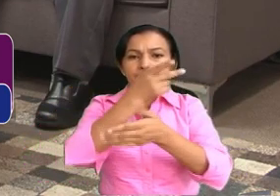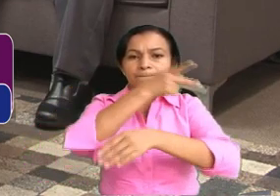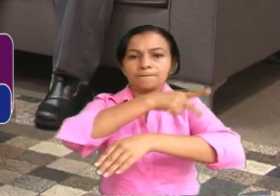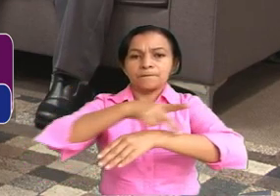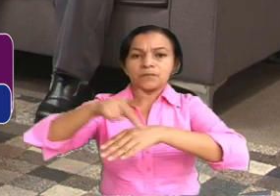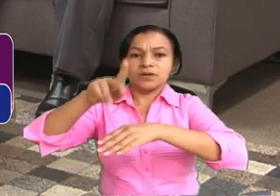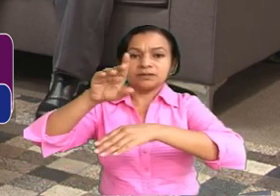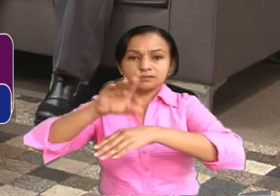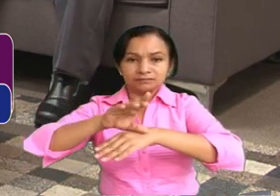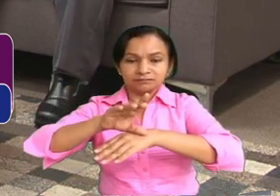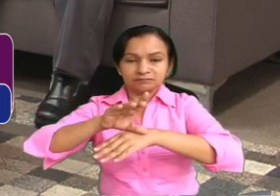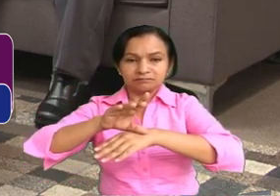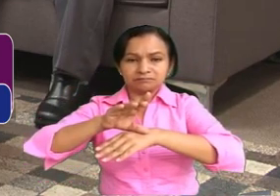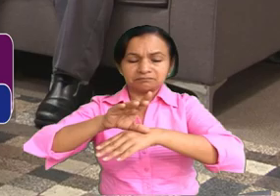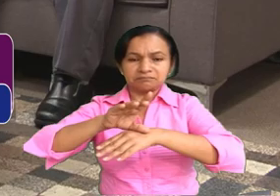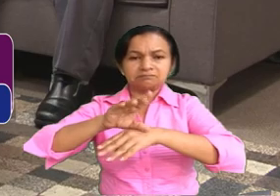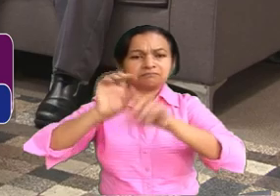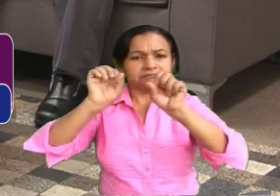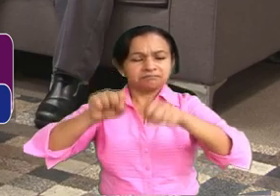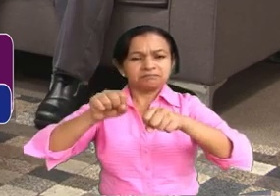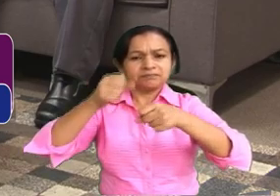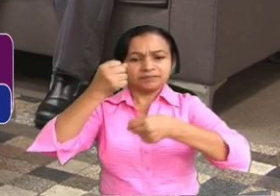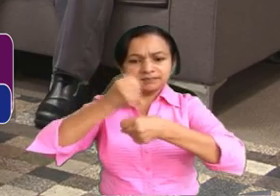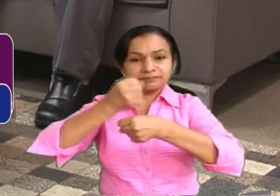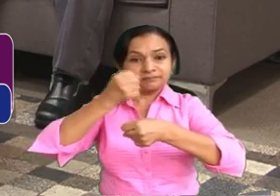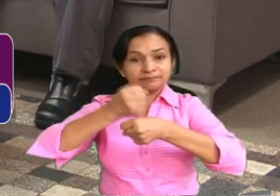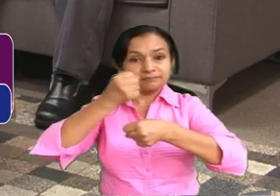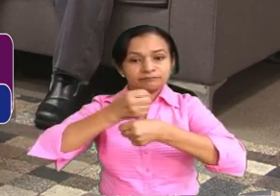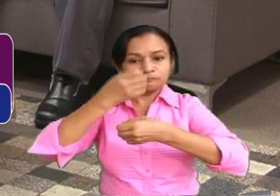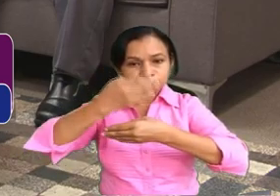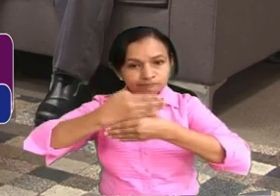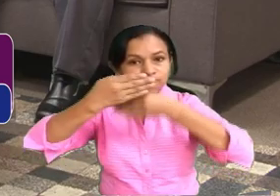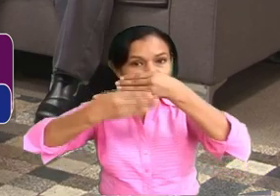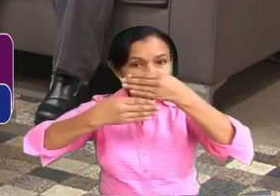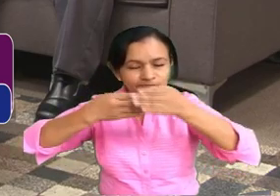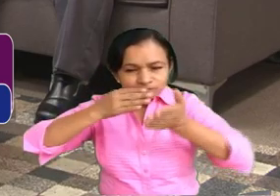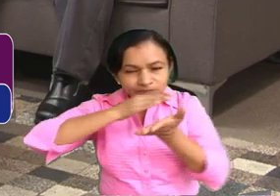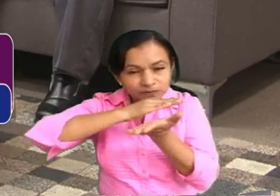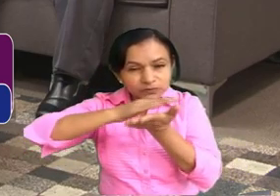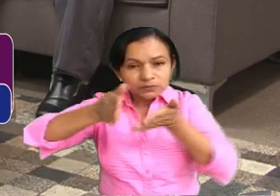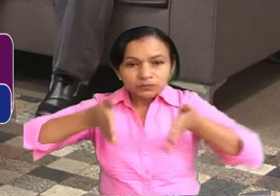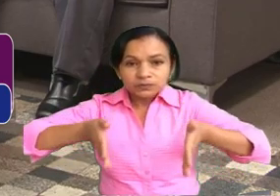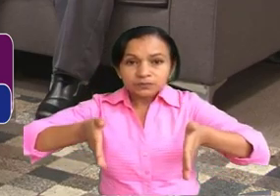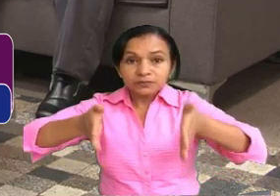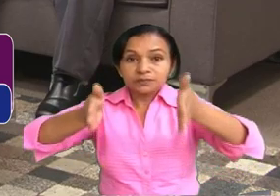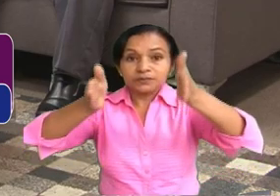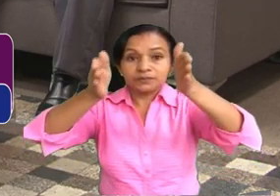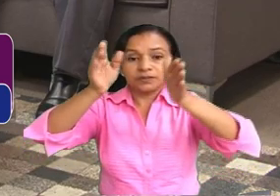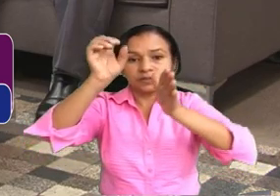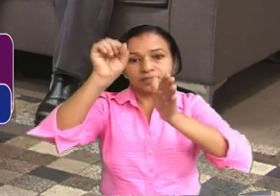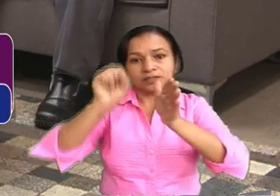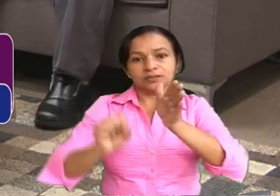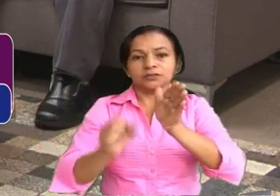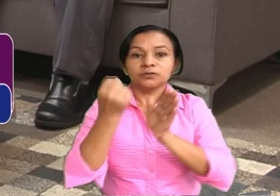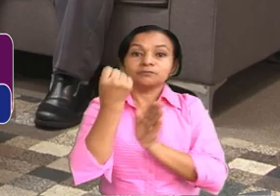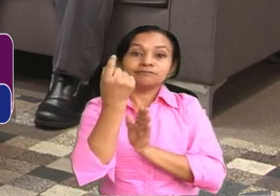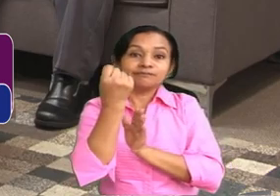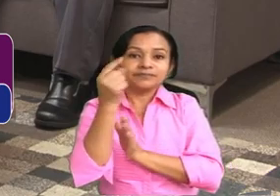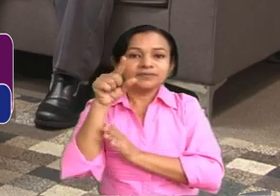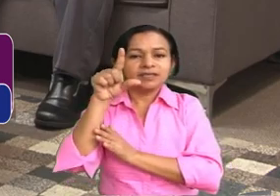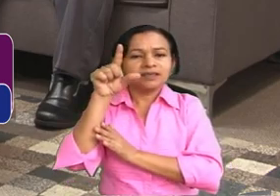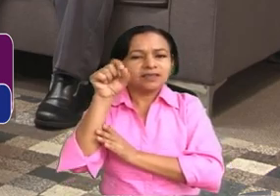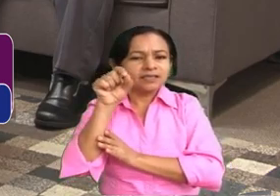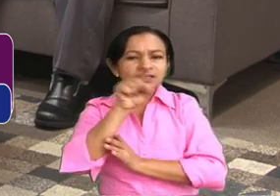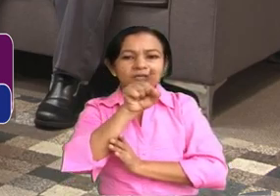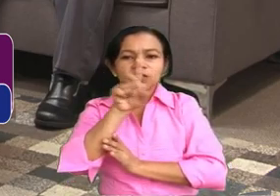Cabeza se va trabajando en esa carretera. Ya para el lado del sur solo faltan 10,